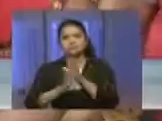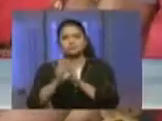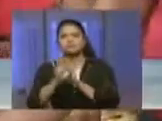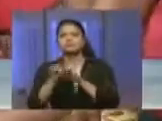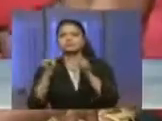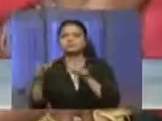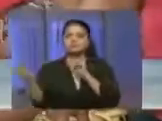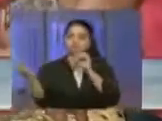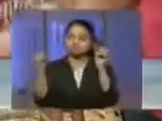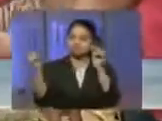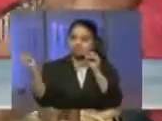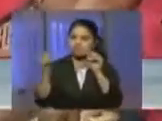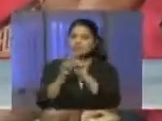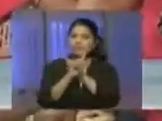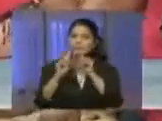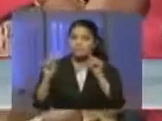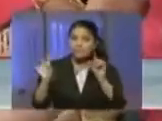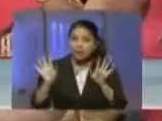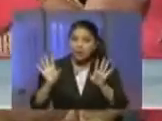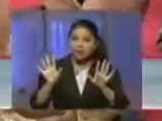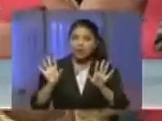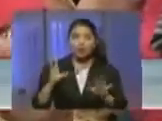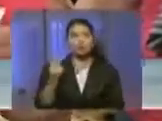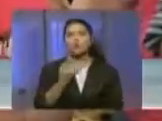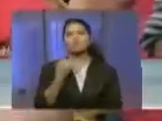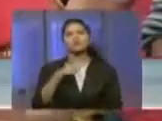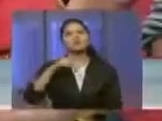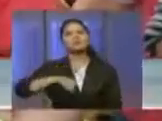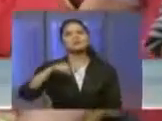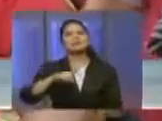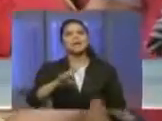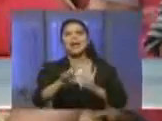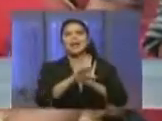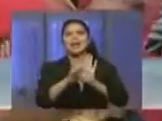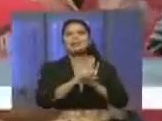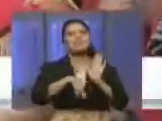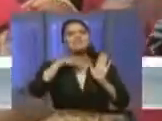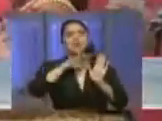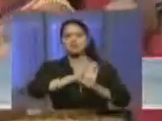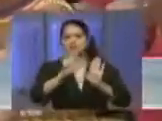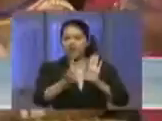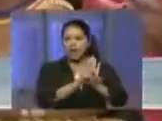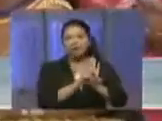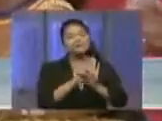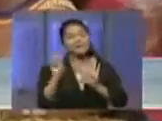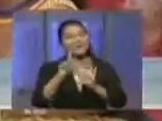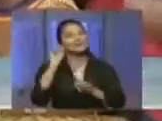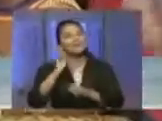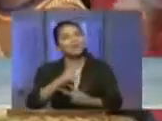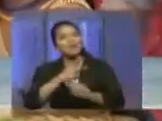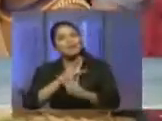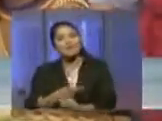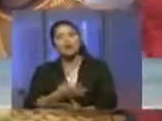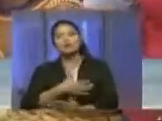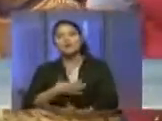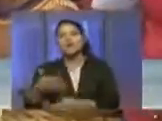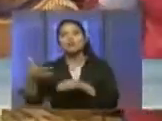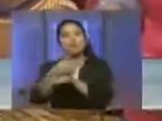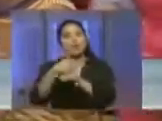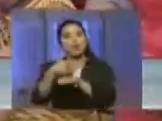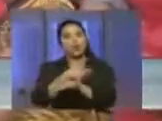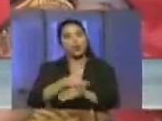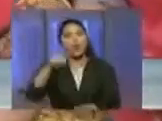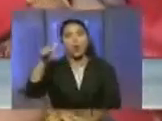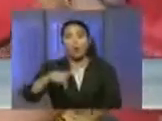discusión pero no solamente se necesita tener leyes presidente sino la buena voluntad de los gobiernos hoy los